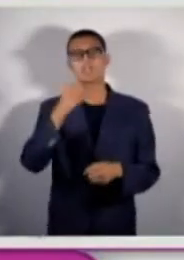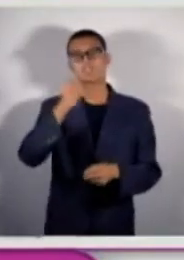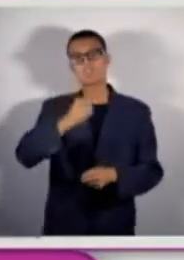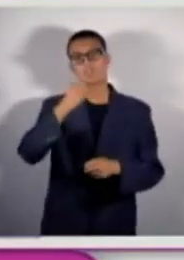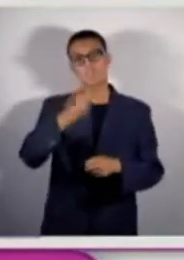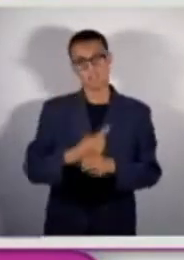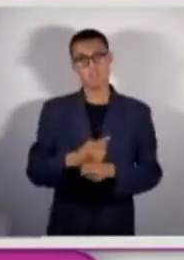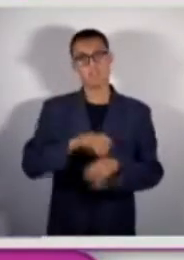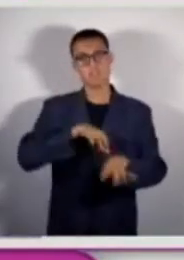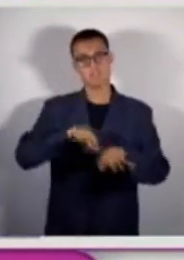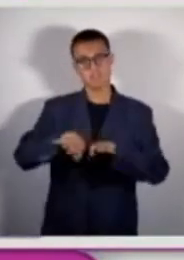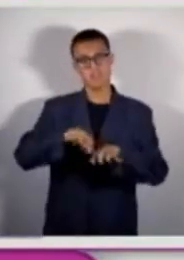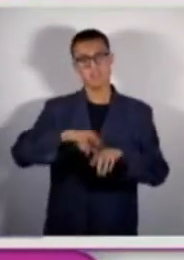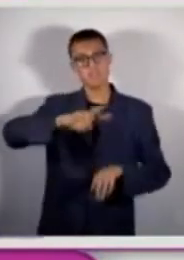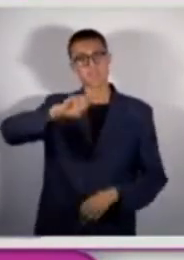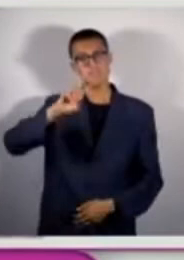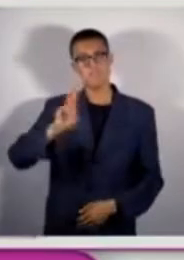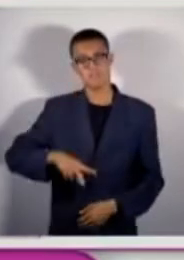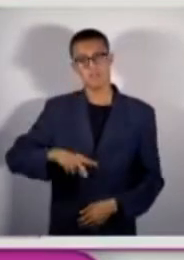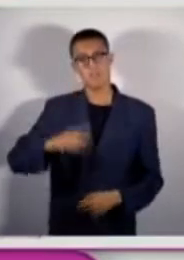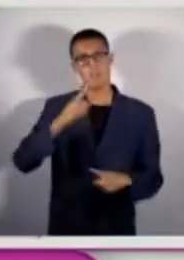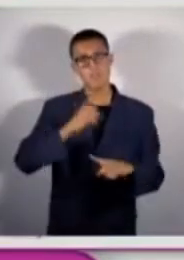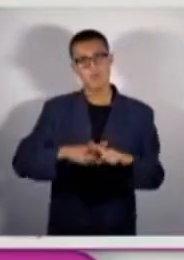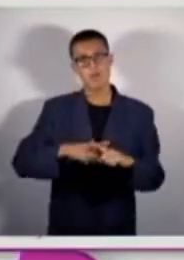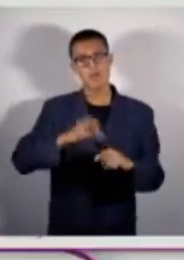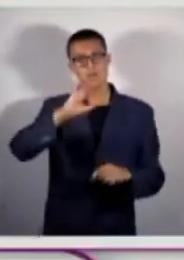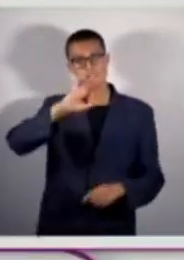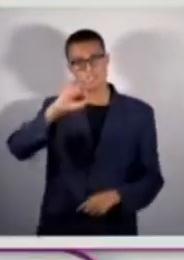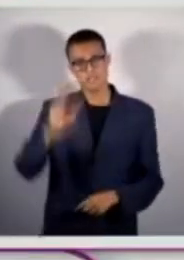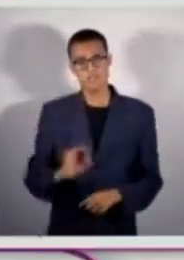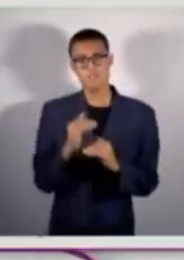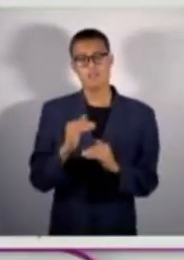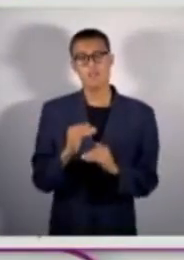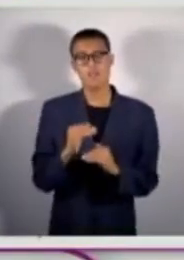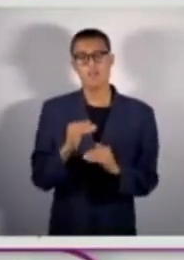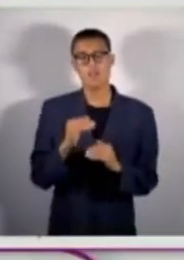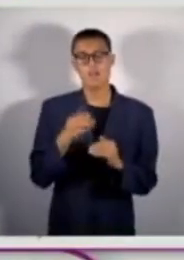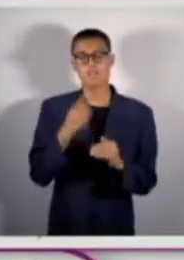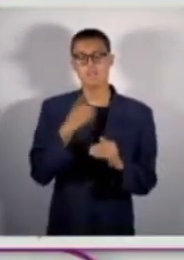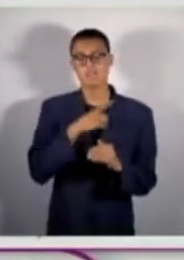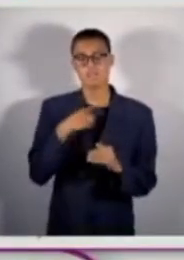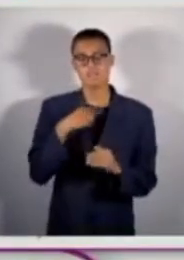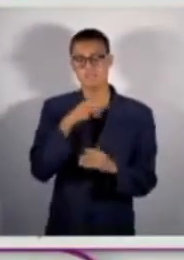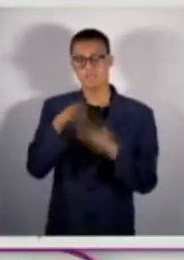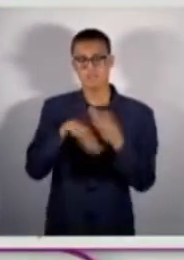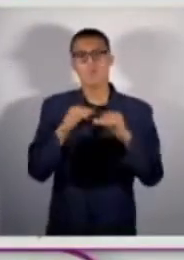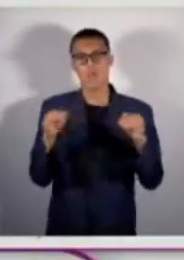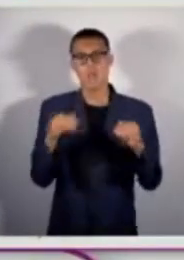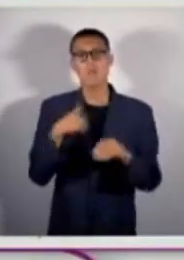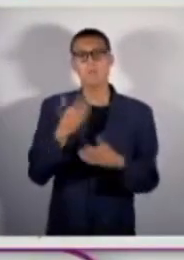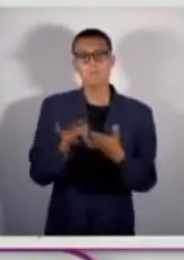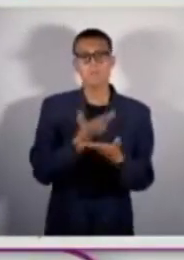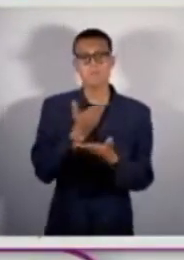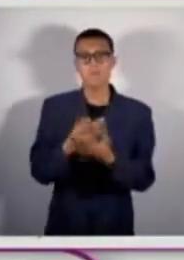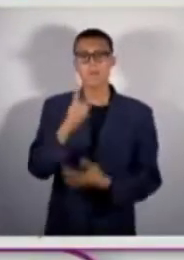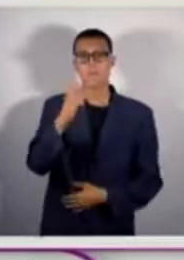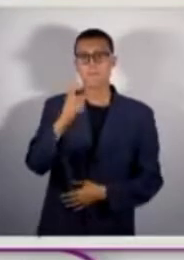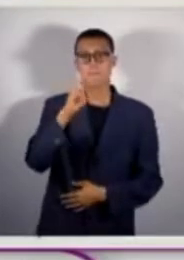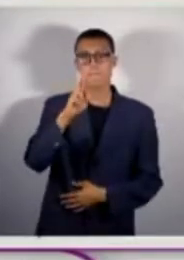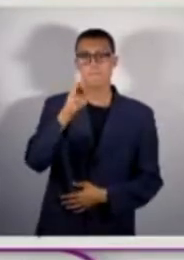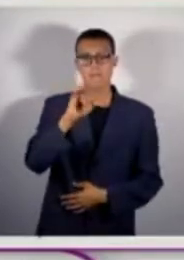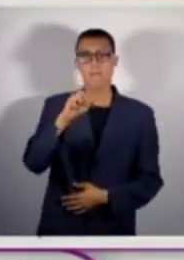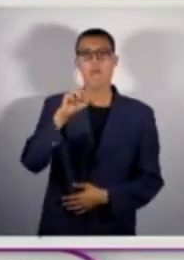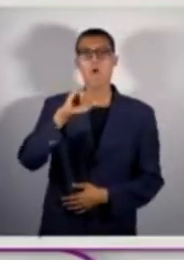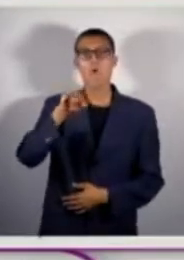seguridad, que trabaje realmente por reducir la brecha de desigualdad. Este 6 de junio te pido que votes por el PRI, te pido que votes por Juan Pablo